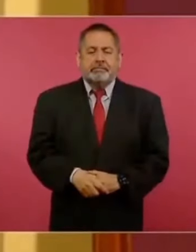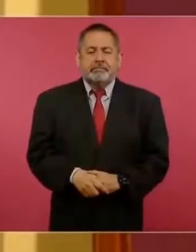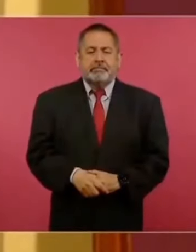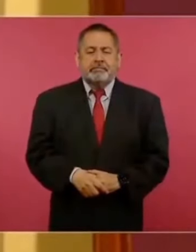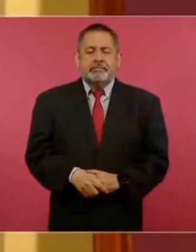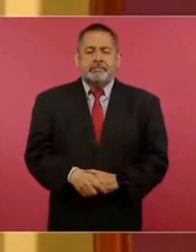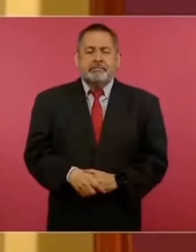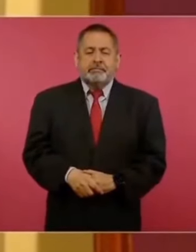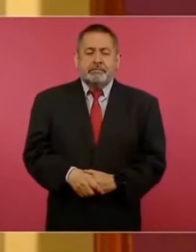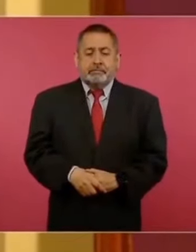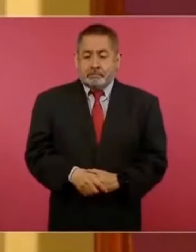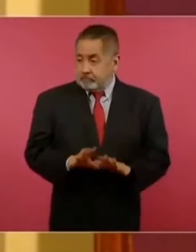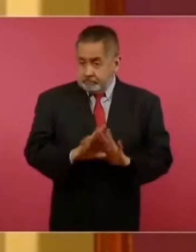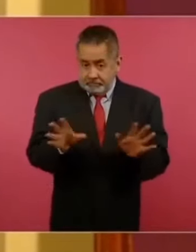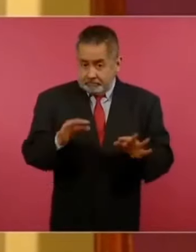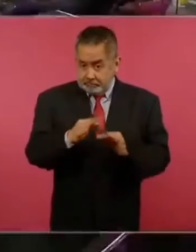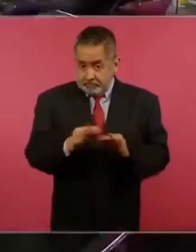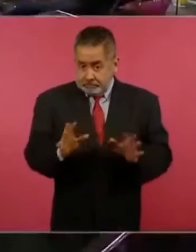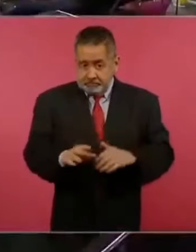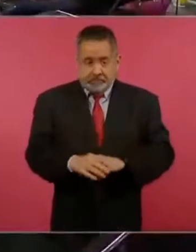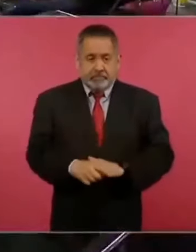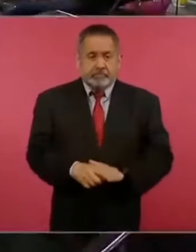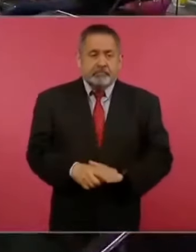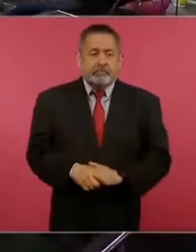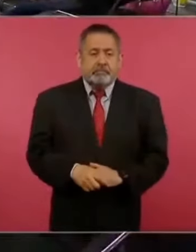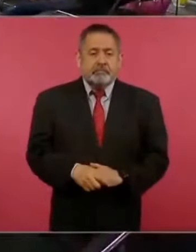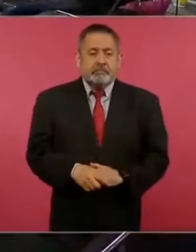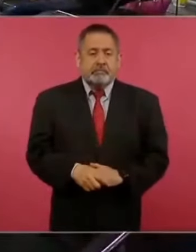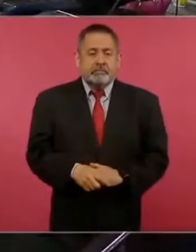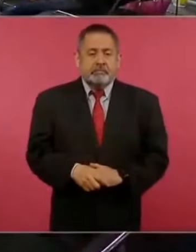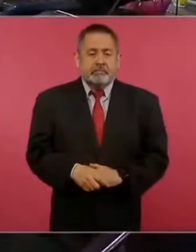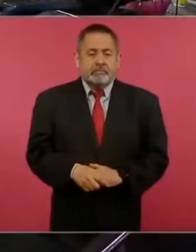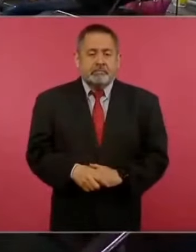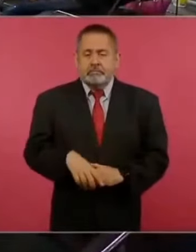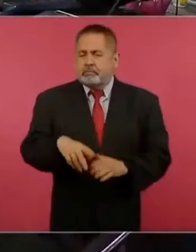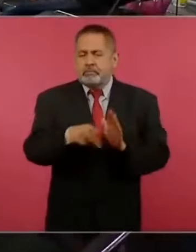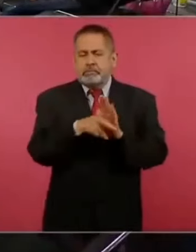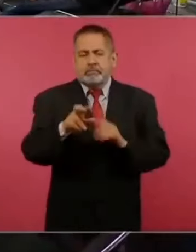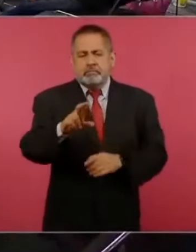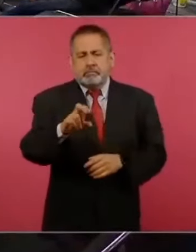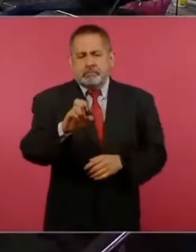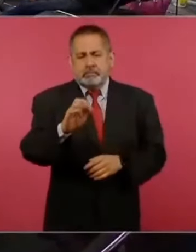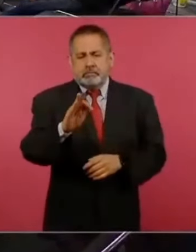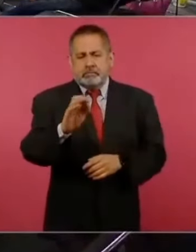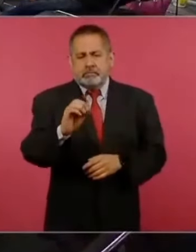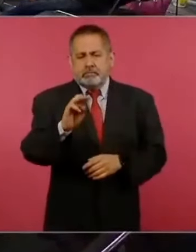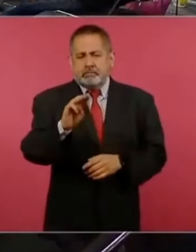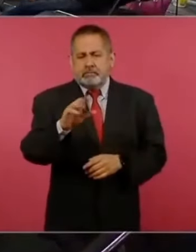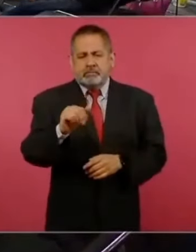todos. ¿Son todos? Sí, Reforma. Señor presidente. ¿Y Reforma?